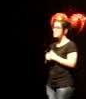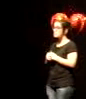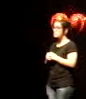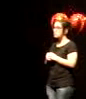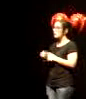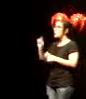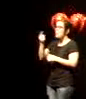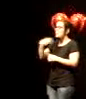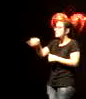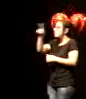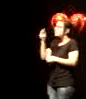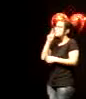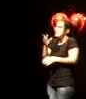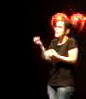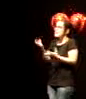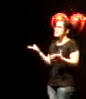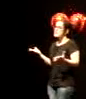¿Qué es lo primero que ven?